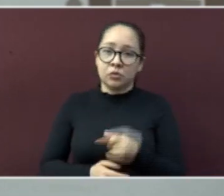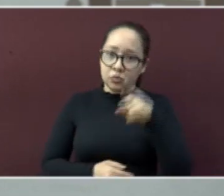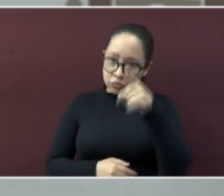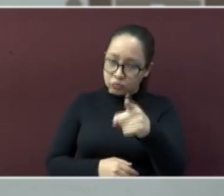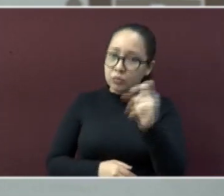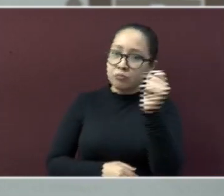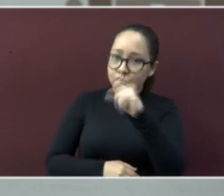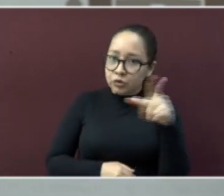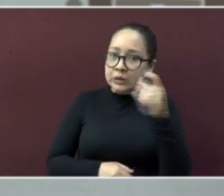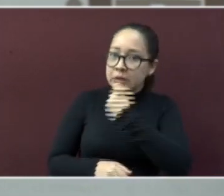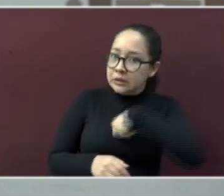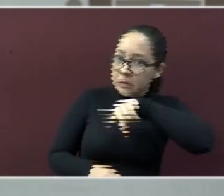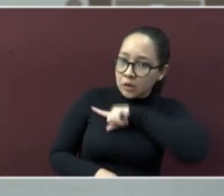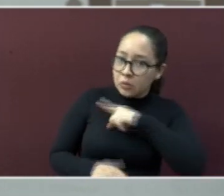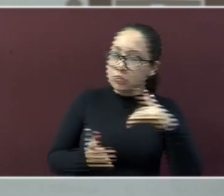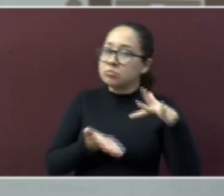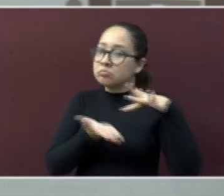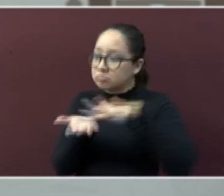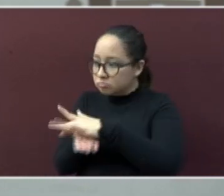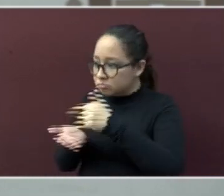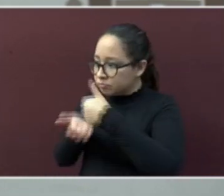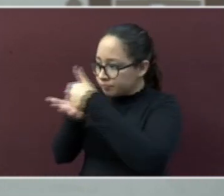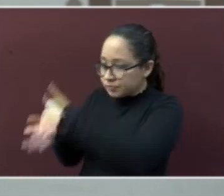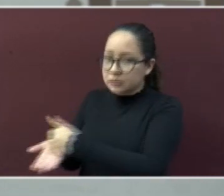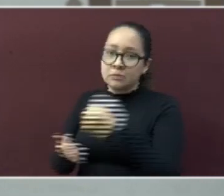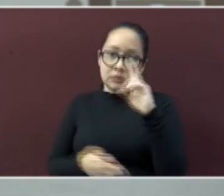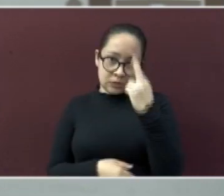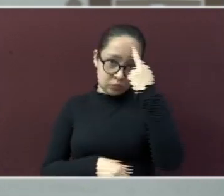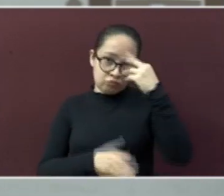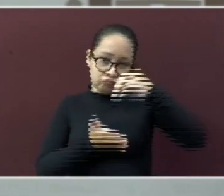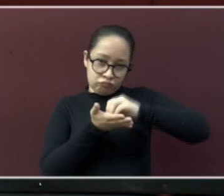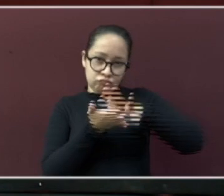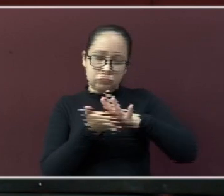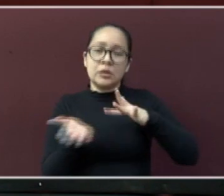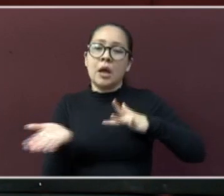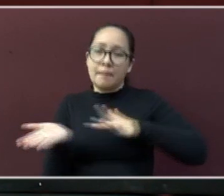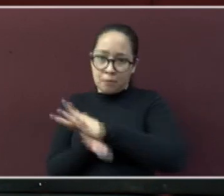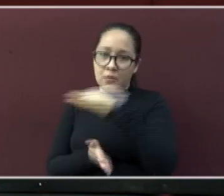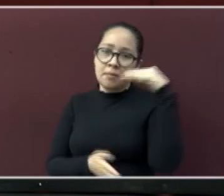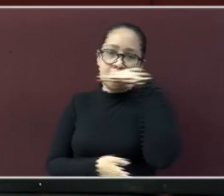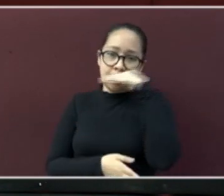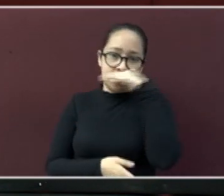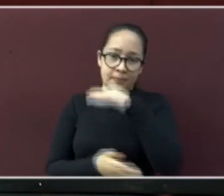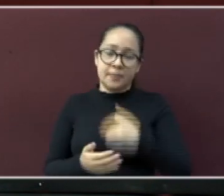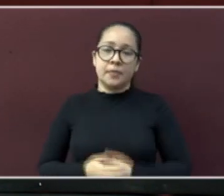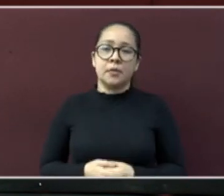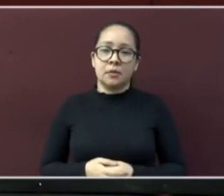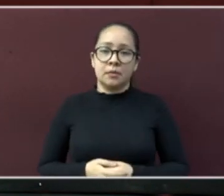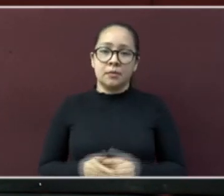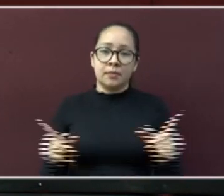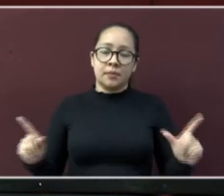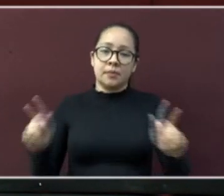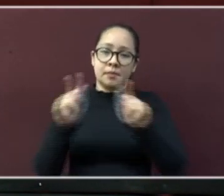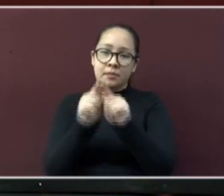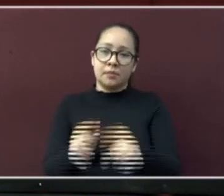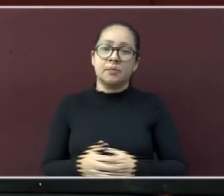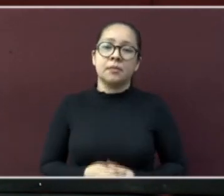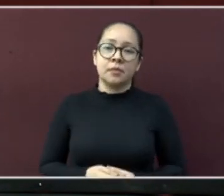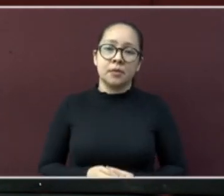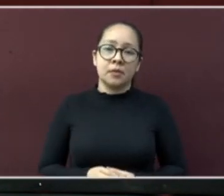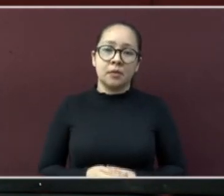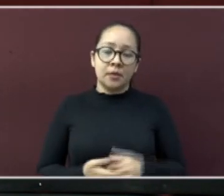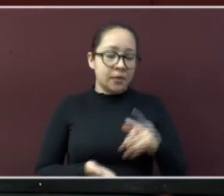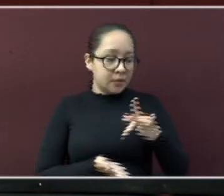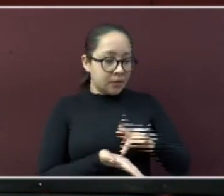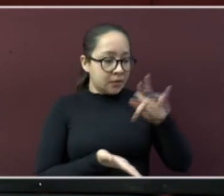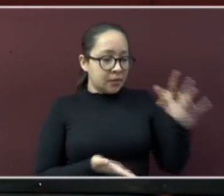profesionales de salud y recuerda la consulta es gratuita eso es todo doctor ramón salud muchísimas gracias doctoras